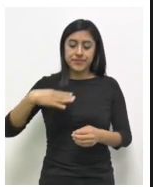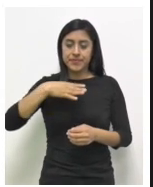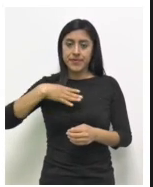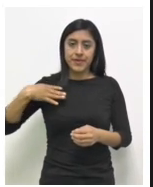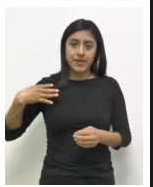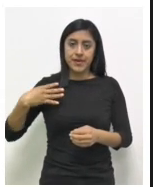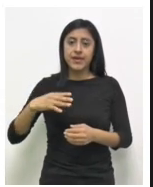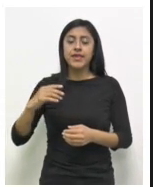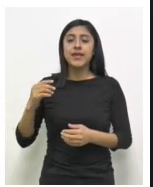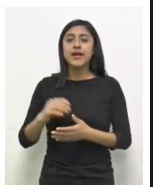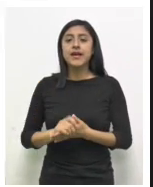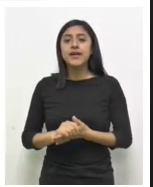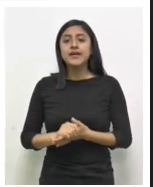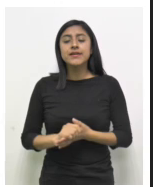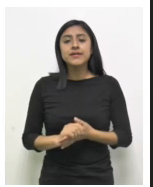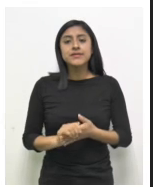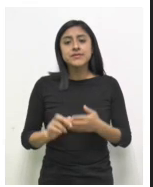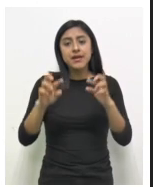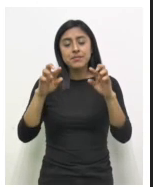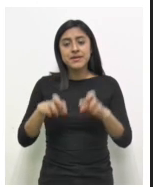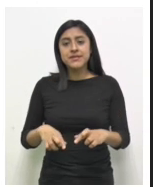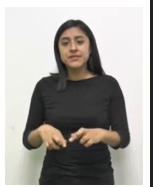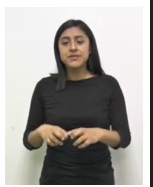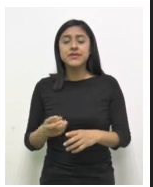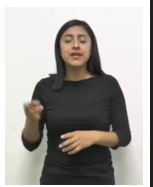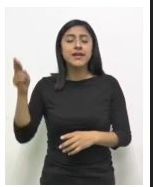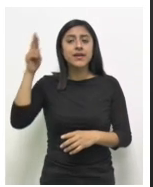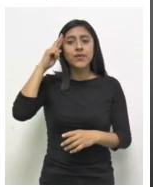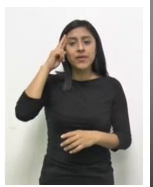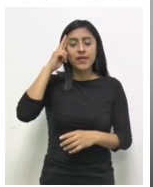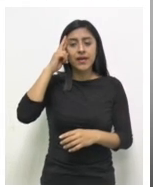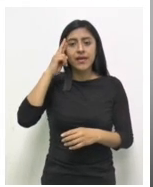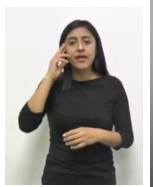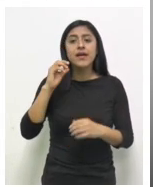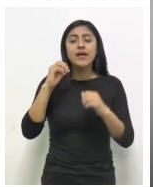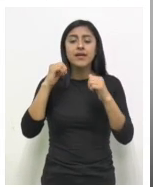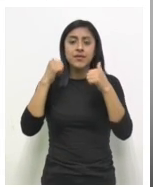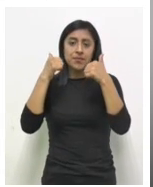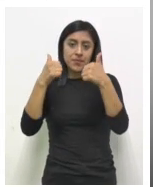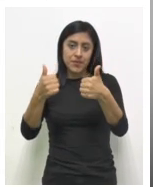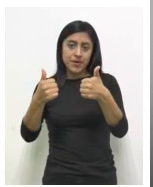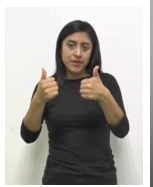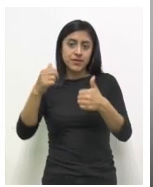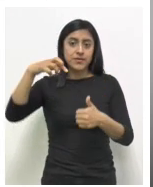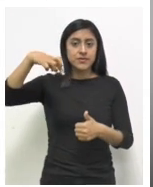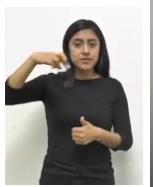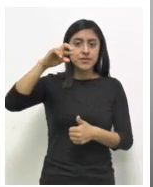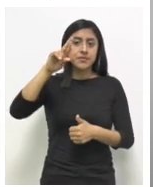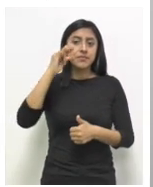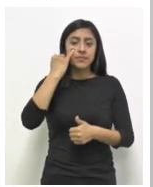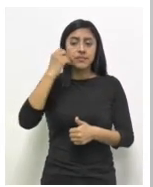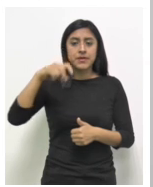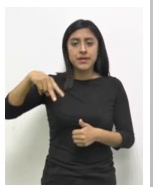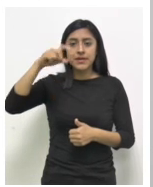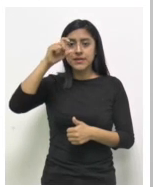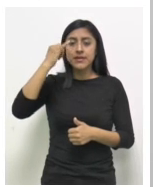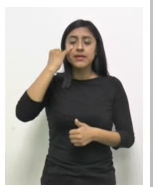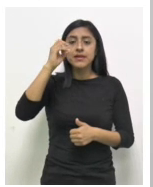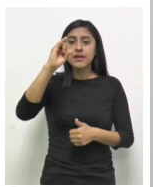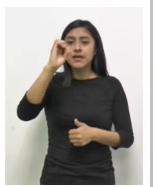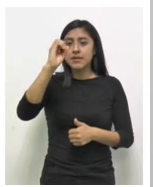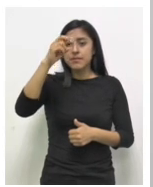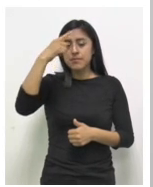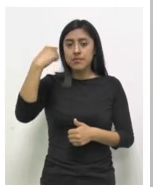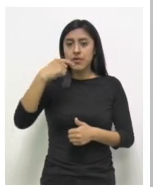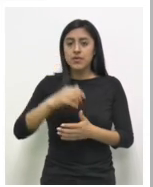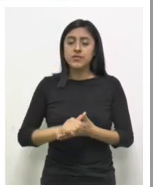amigos, coinciden en señalar que siempre será recordado por sus valores, integridad y honorabilidad. Como hijo,